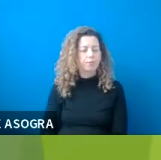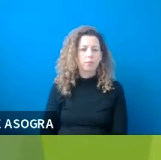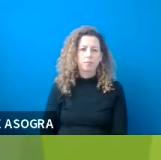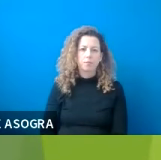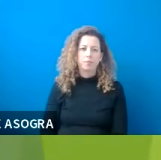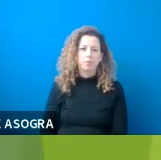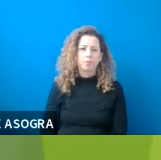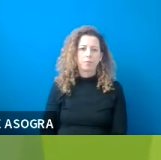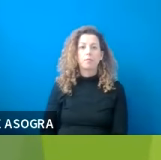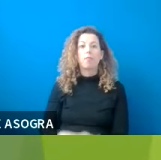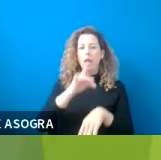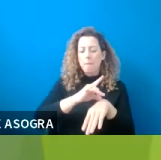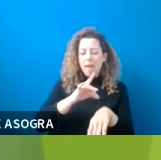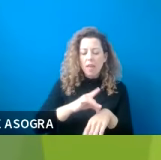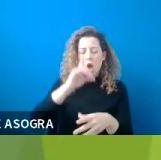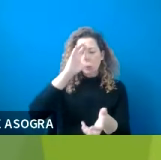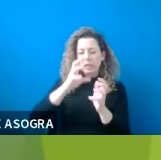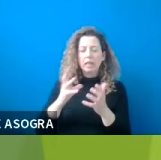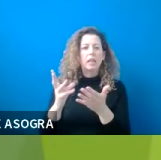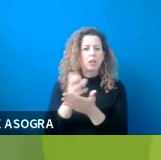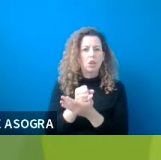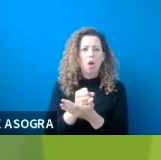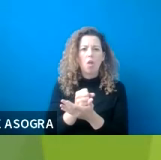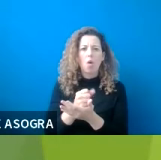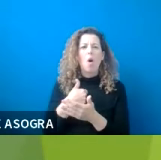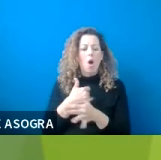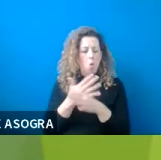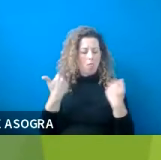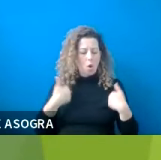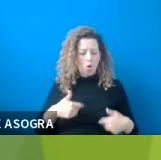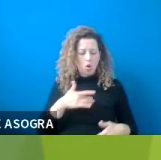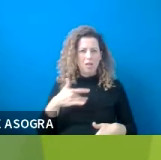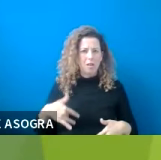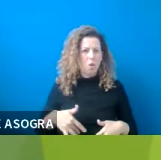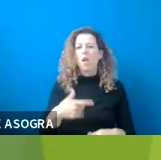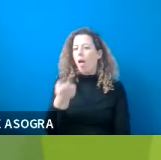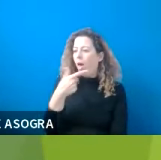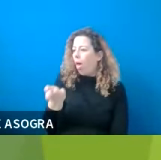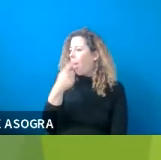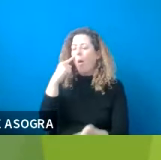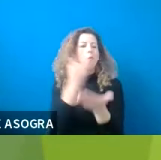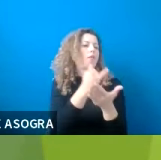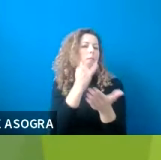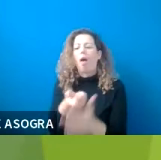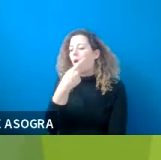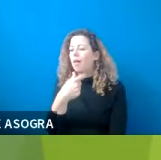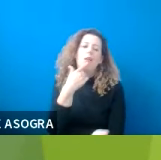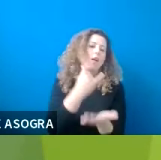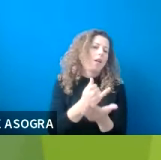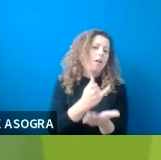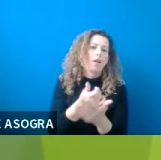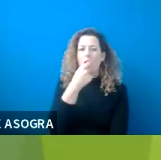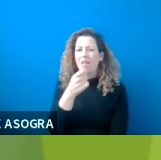Los psiquiatras médicos y demás habían estado jugando con mi organismo en una siniestra ruleta rusa probando con más de